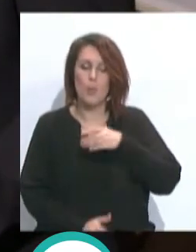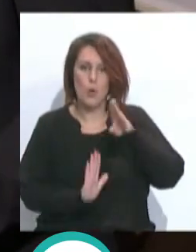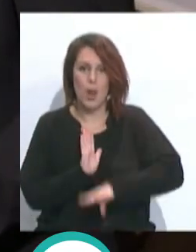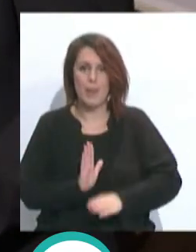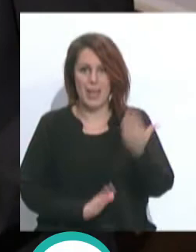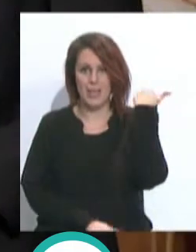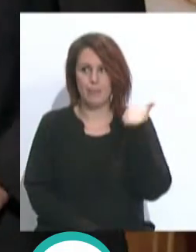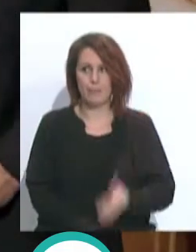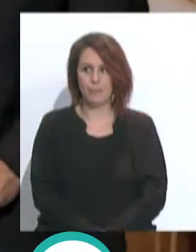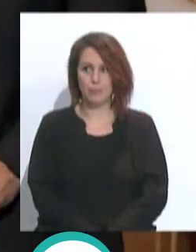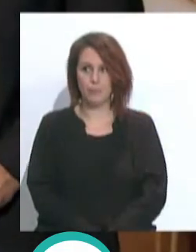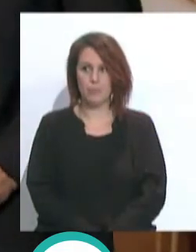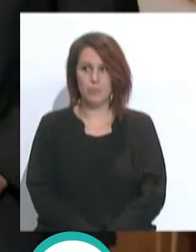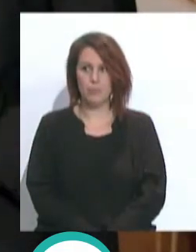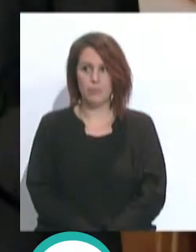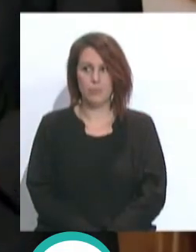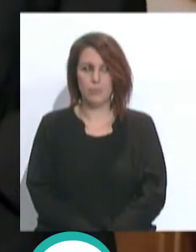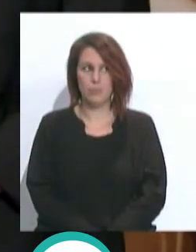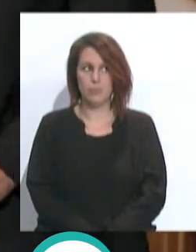ayer.